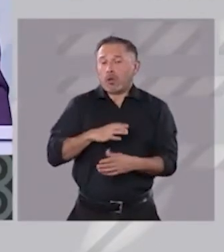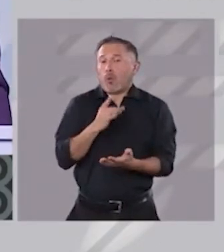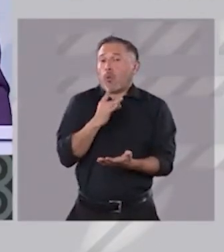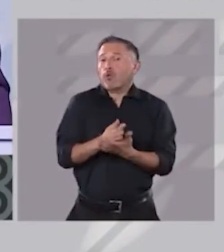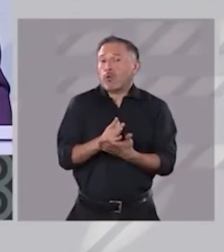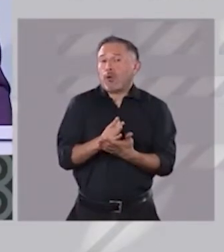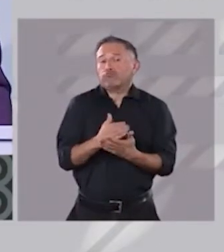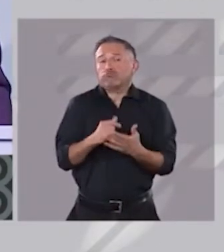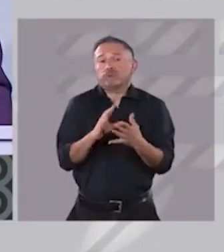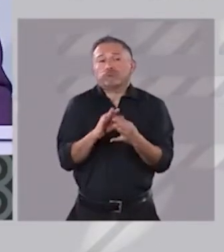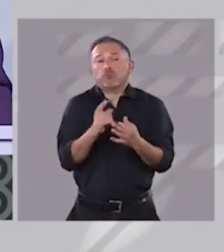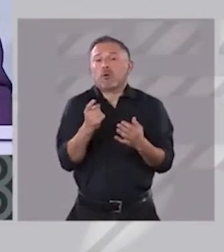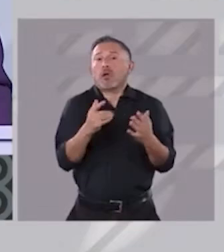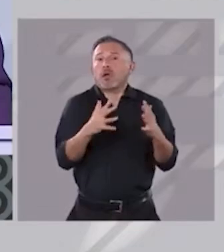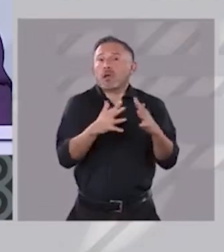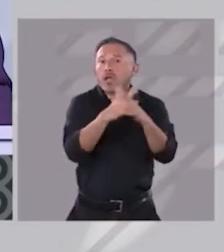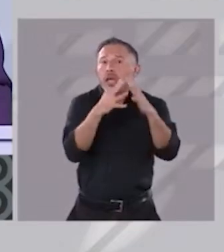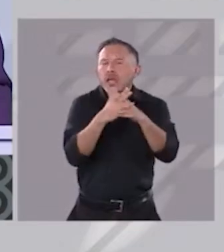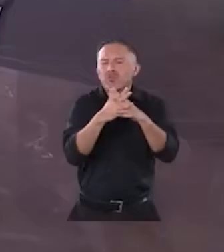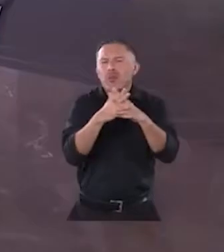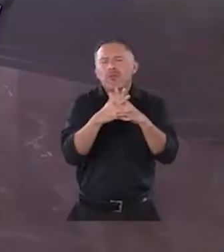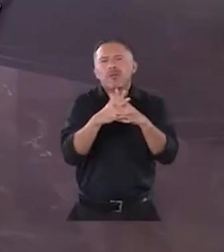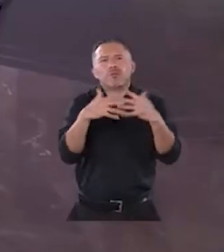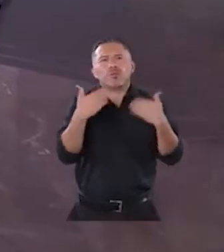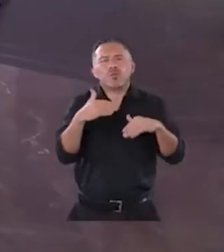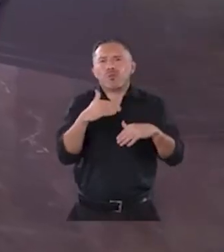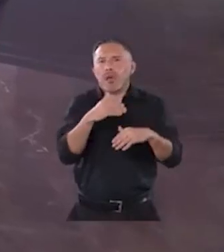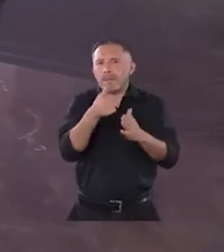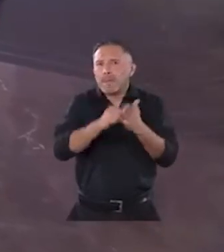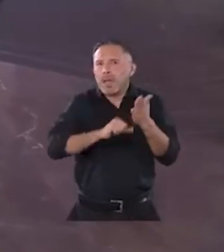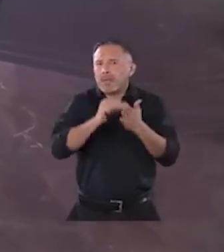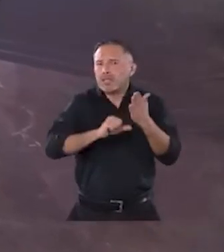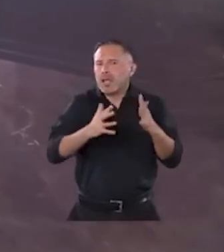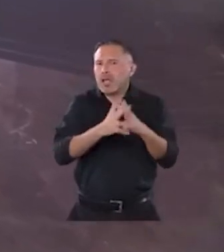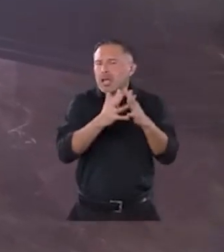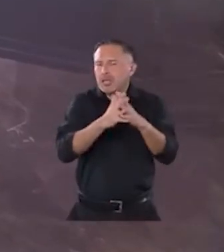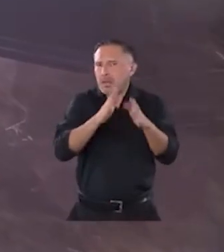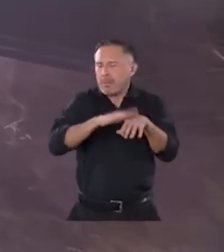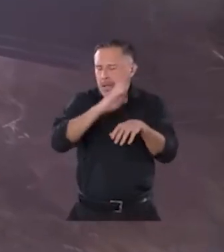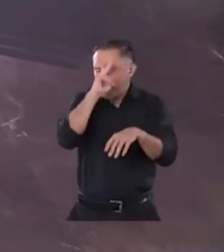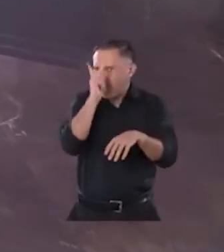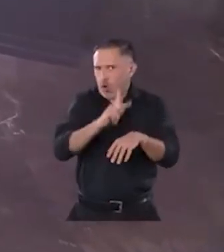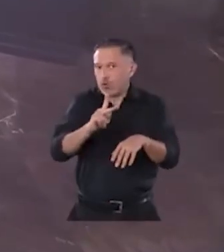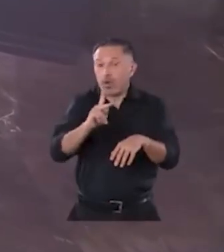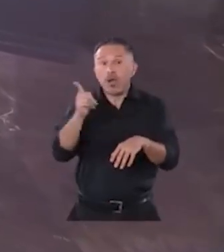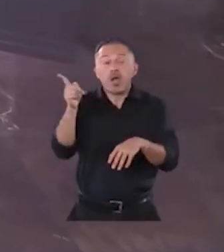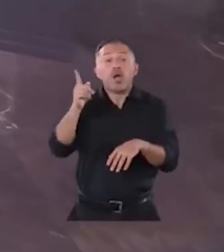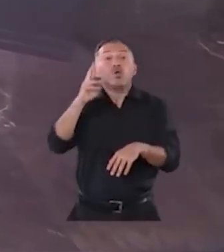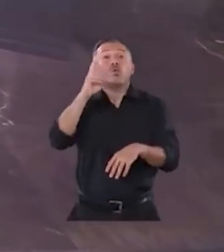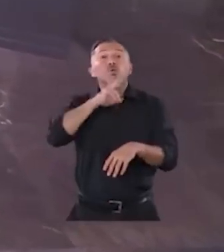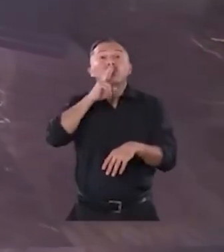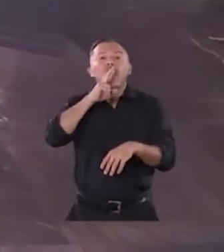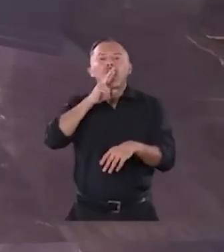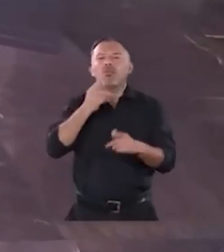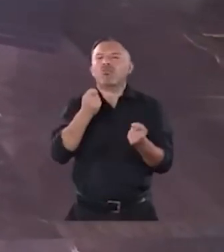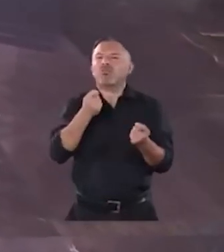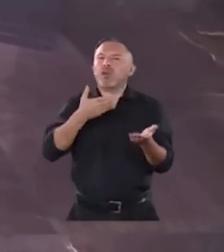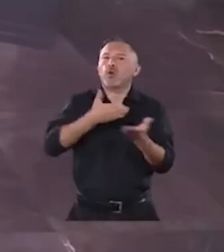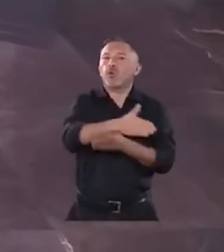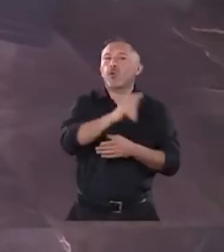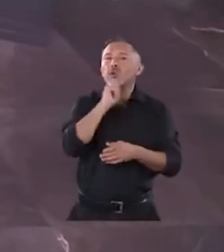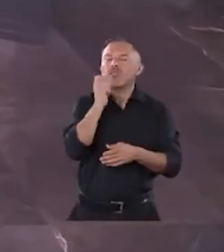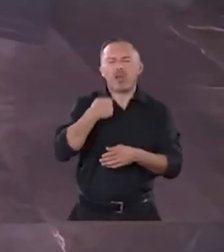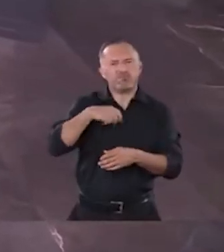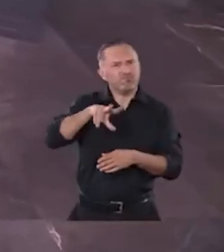conflictos armados, sobre las 3 guerras más importantes de los últimos meses. En condenar la invasión rusa a Ucrania, en condenar el